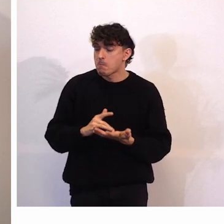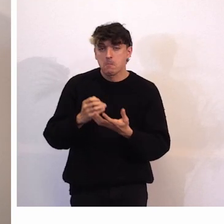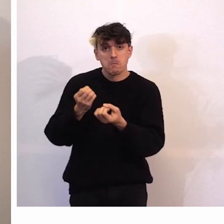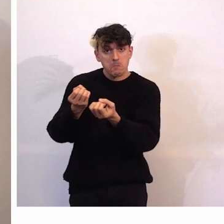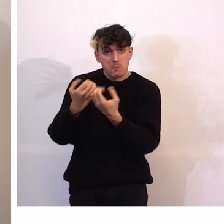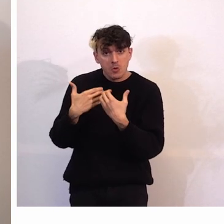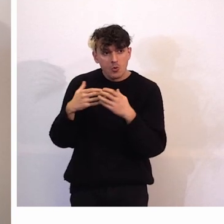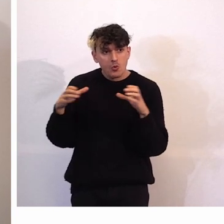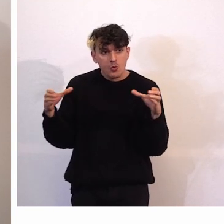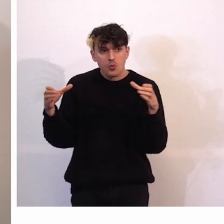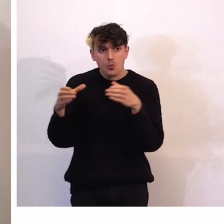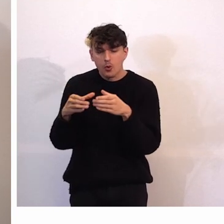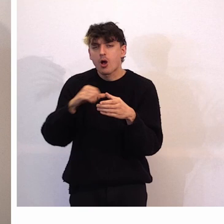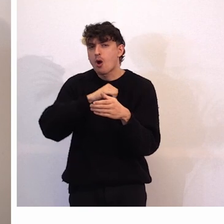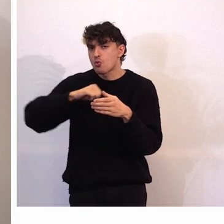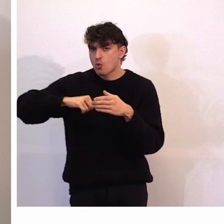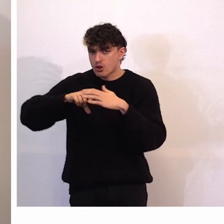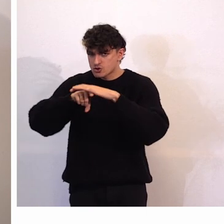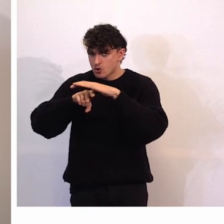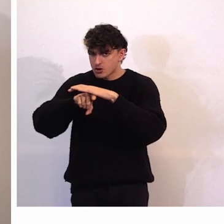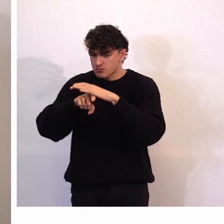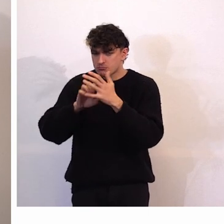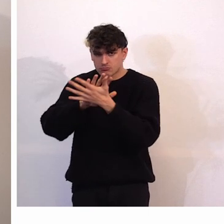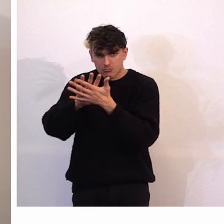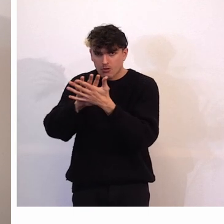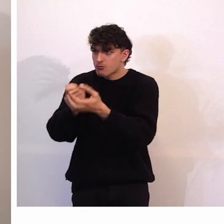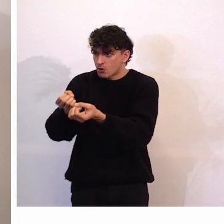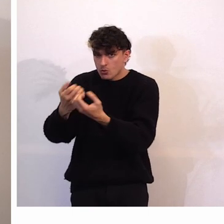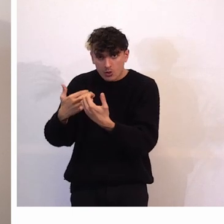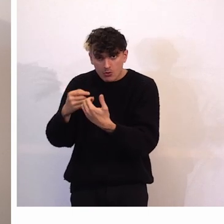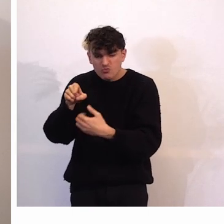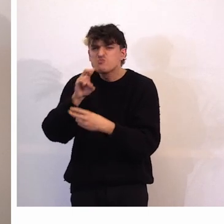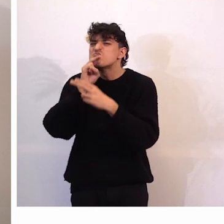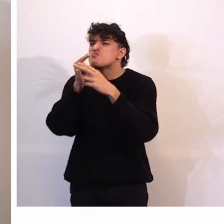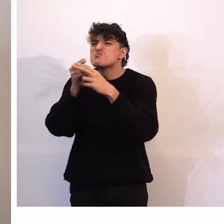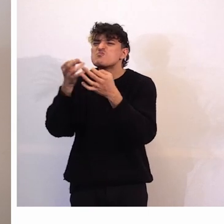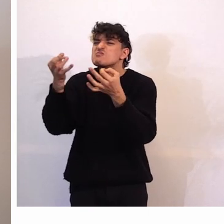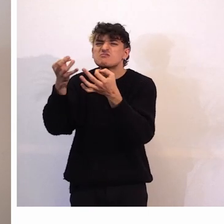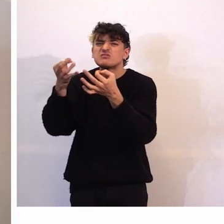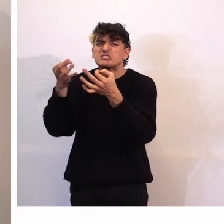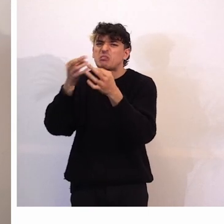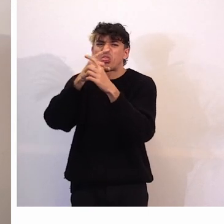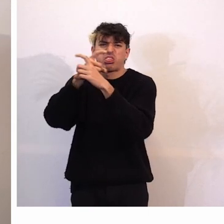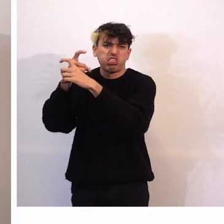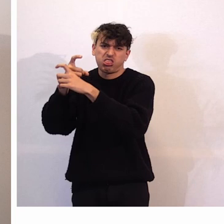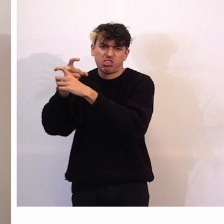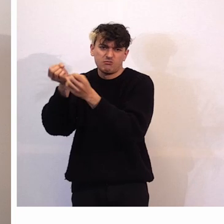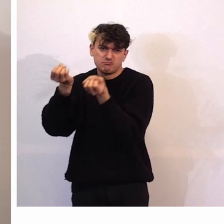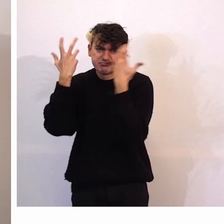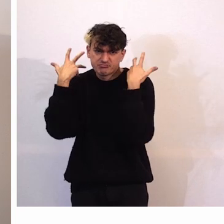autogestores y aunque ese nombre me sonaba chino.